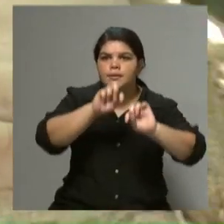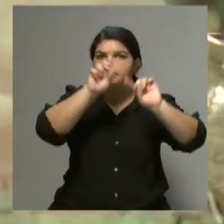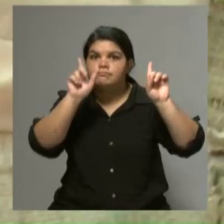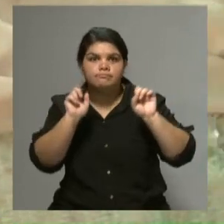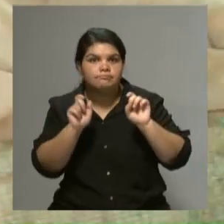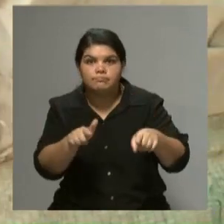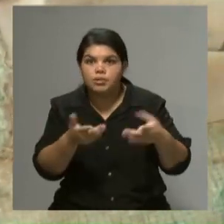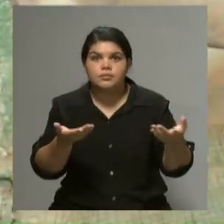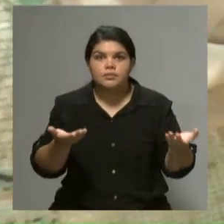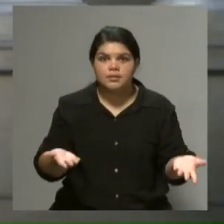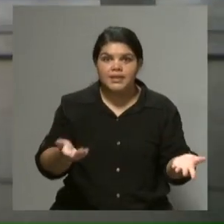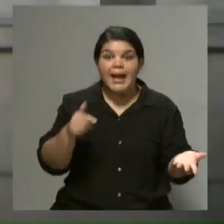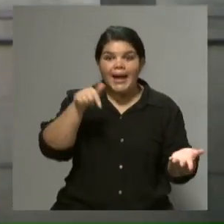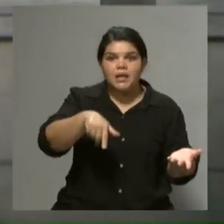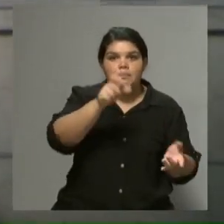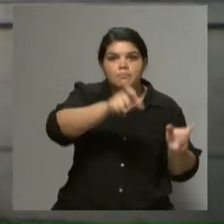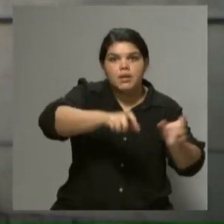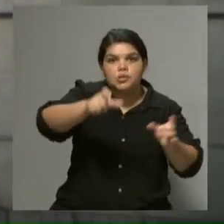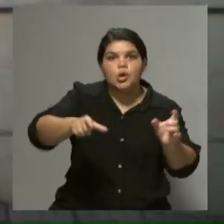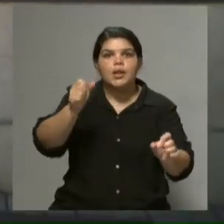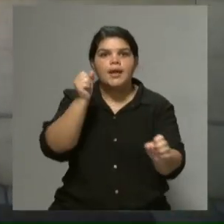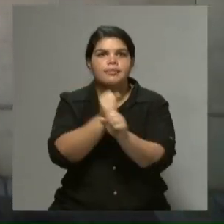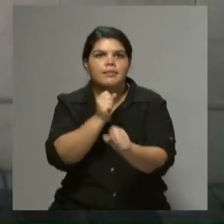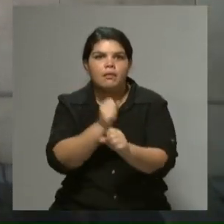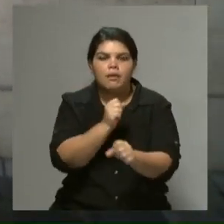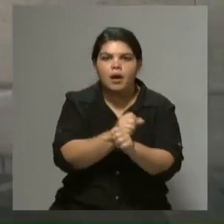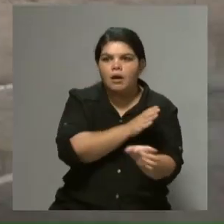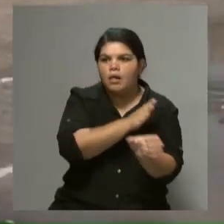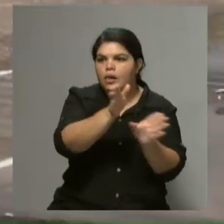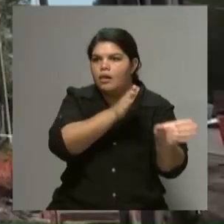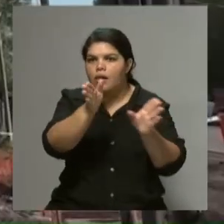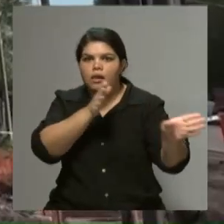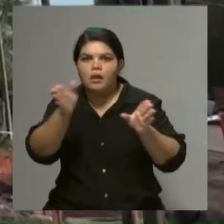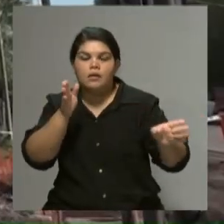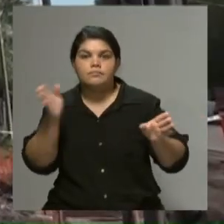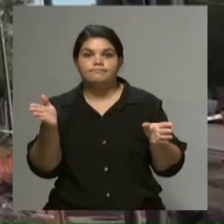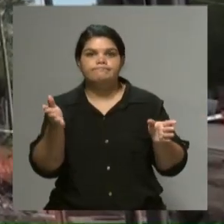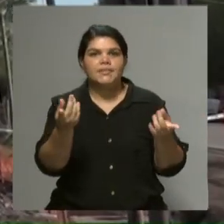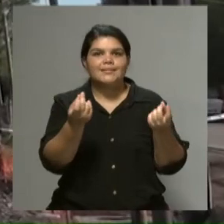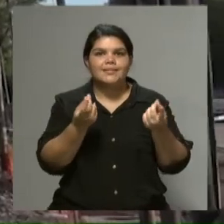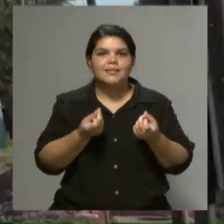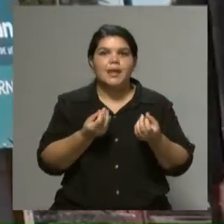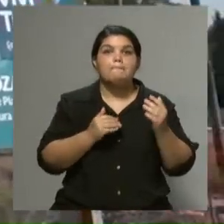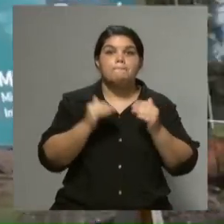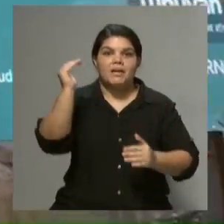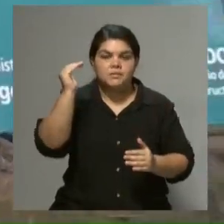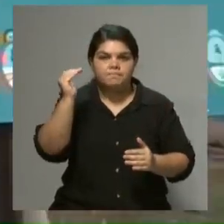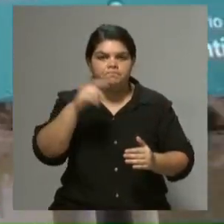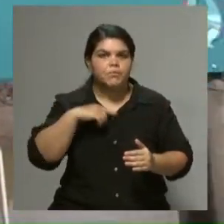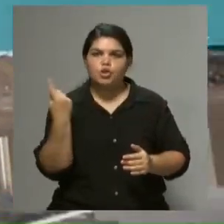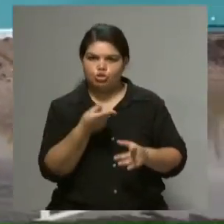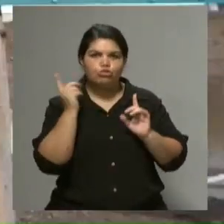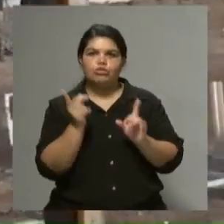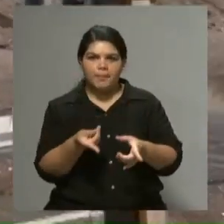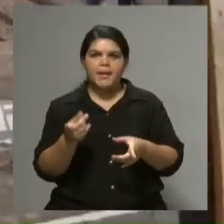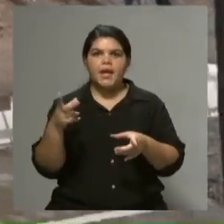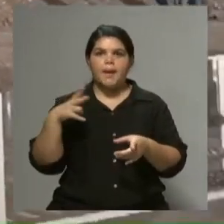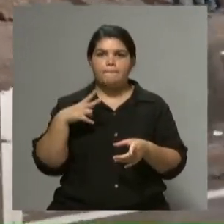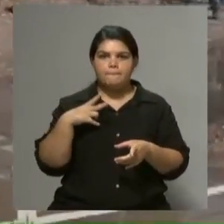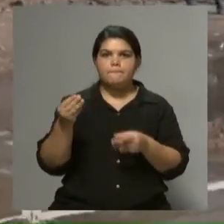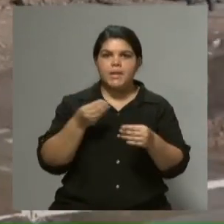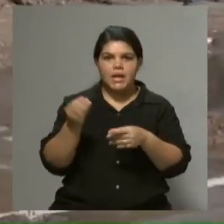profesiones, muchas personas también. Nosotros mismos en la consultora nos tuvimos que reinventar, con lo cual es una realidad que alcanza a